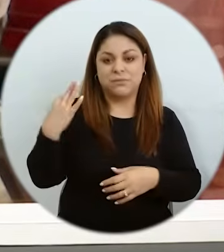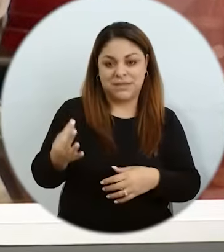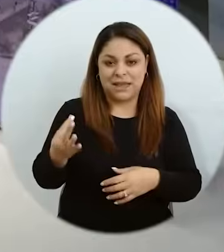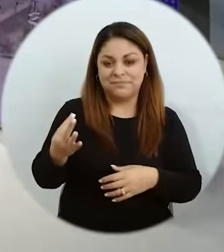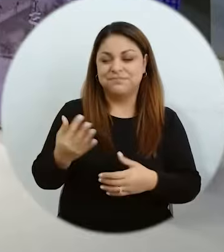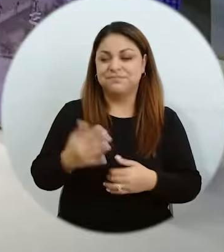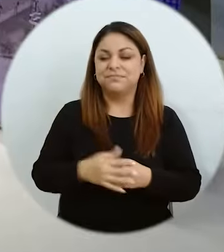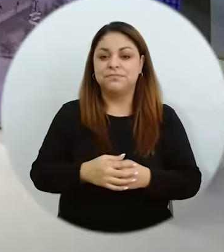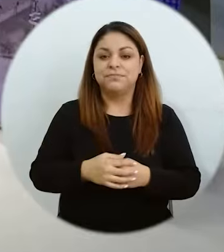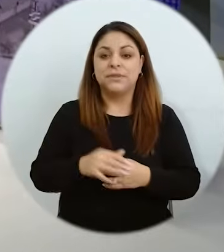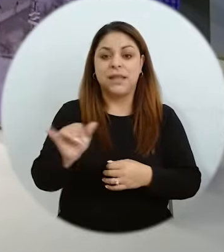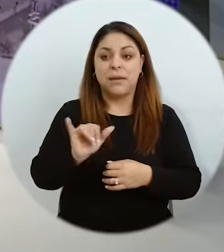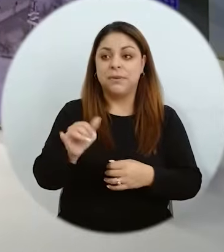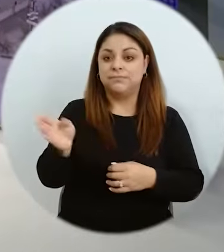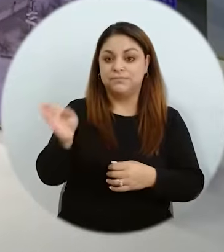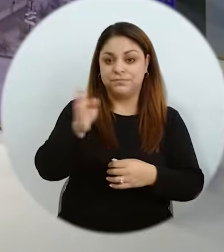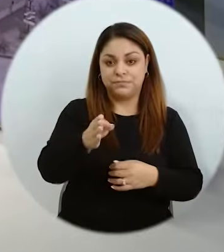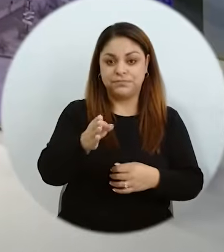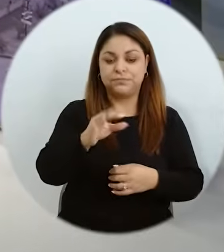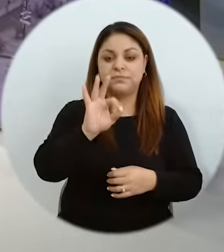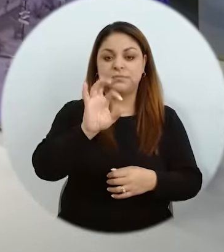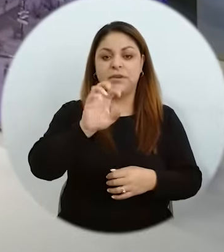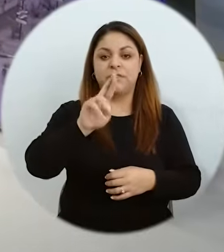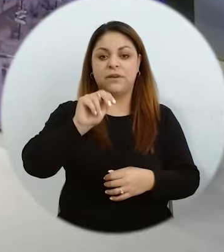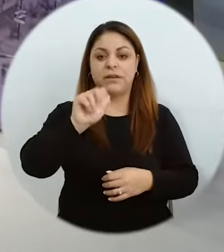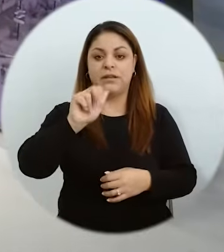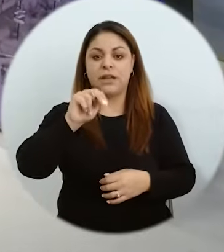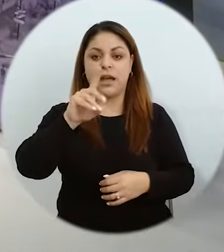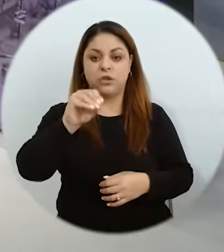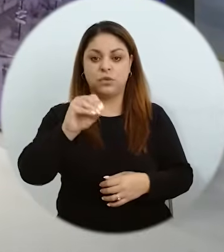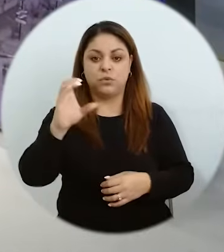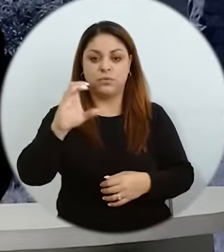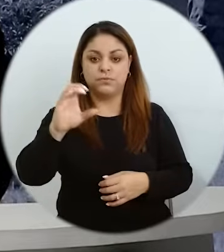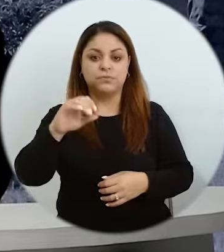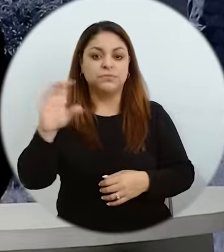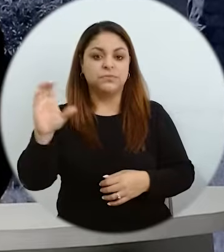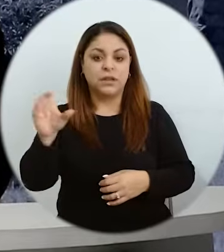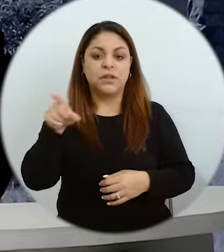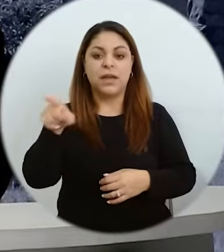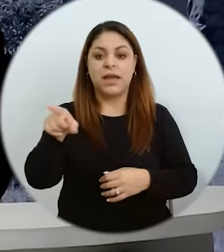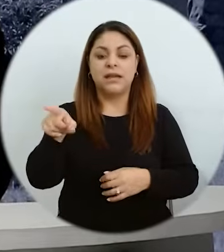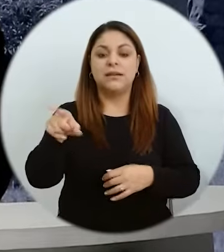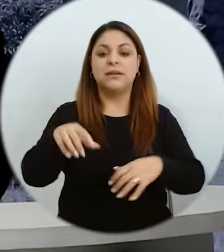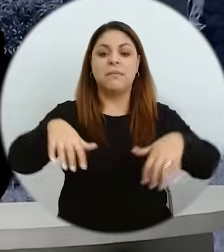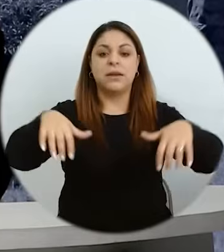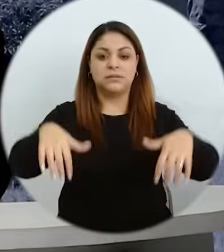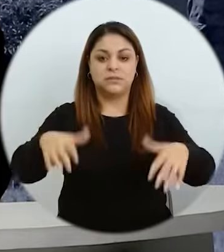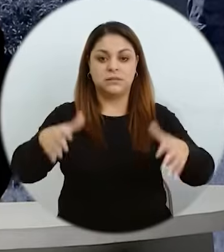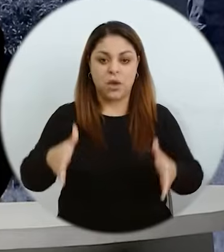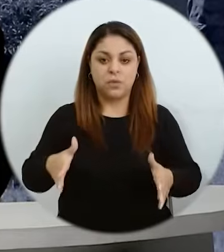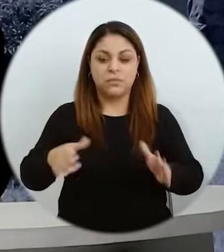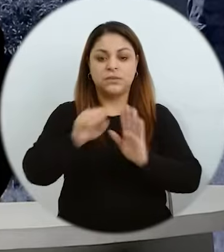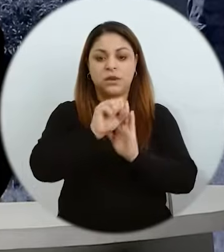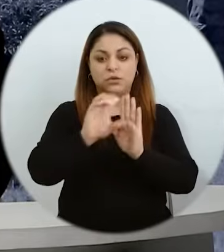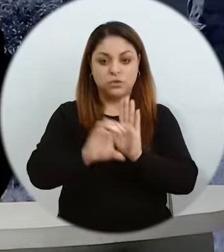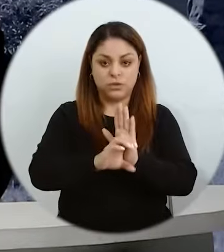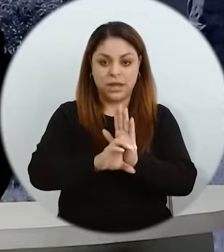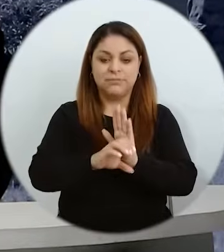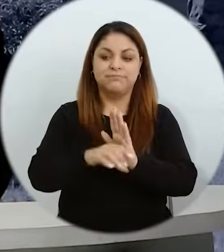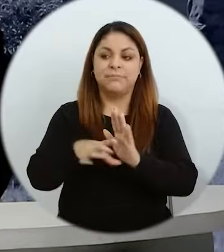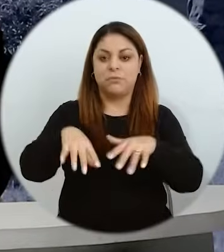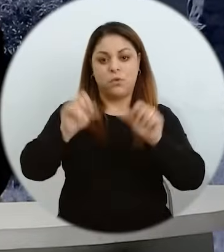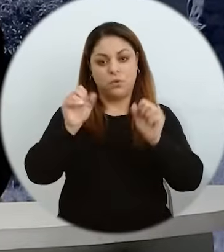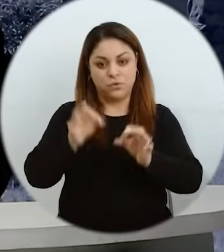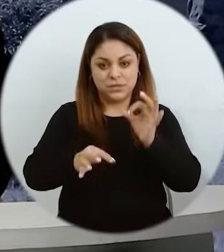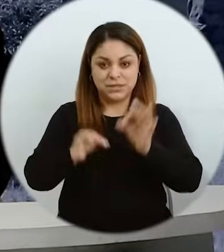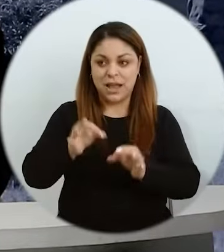invitación. Y también nos acompaña el señor Fernando Cruz Castro, quien es magistrado de la Sala Constitucional del Poder Judicial. Gracias por estar